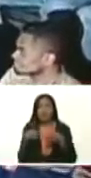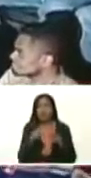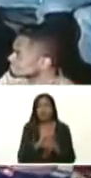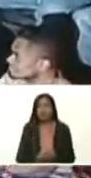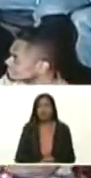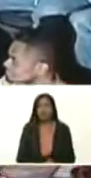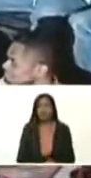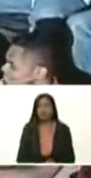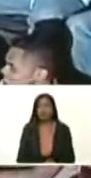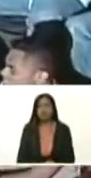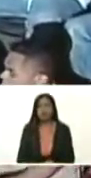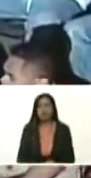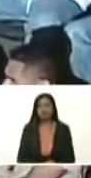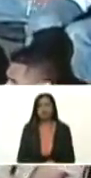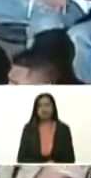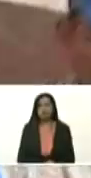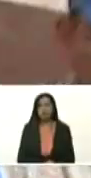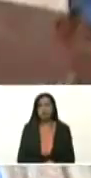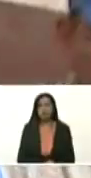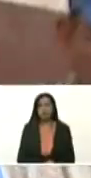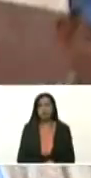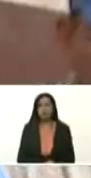¿Cómo te llama?